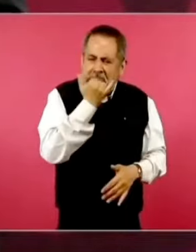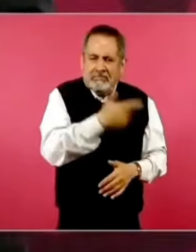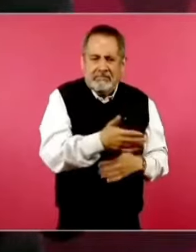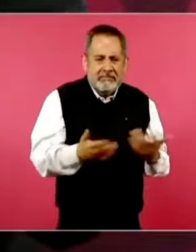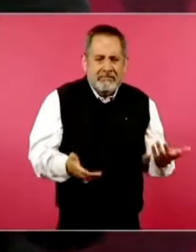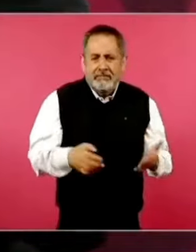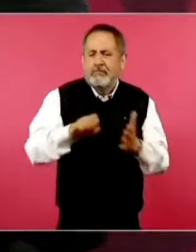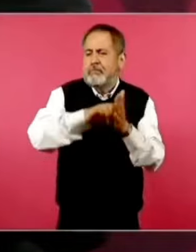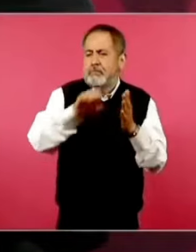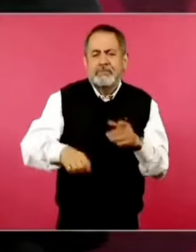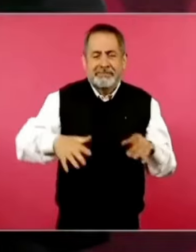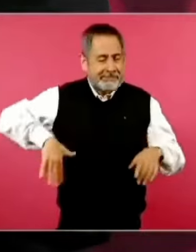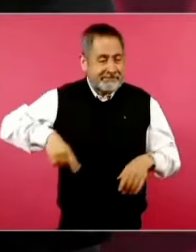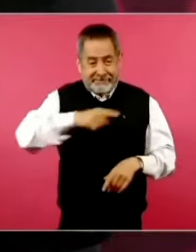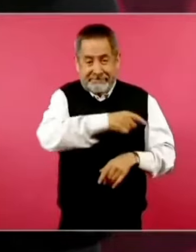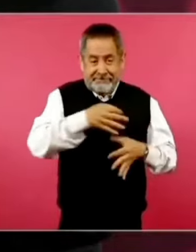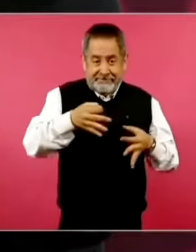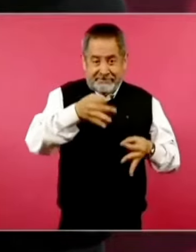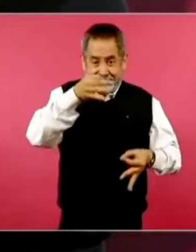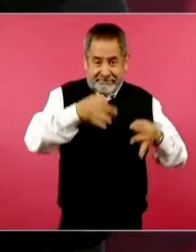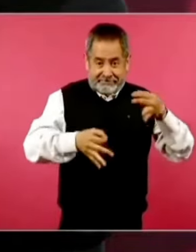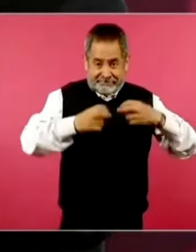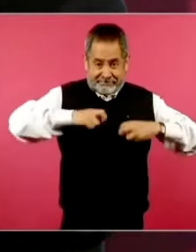es el caso de este ministro,